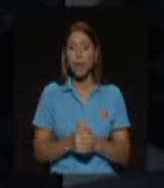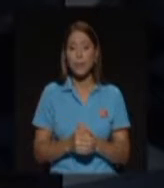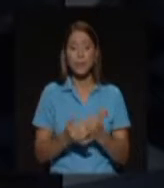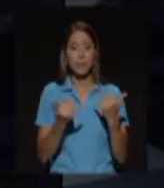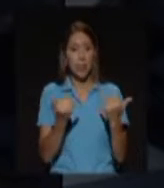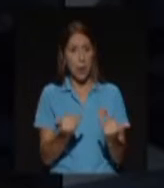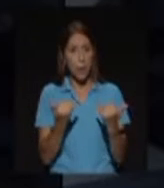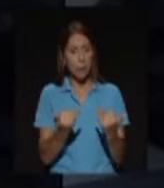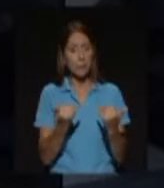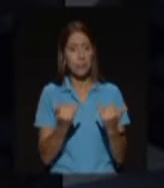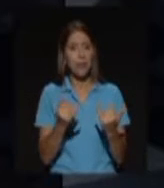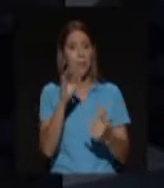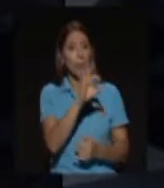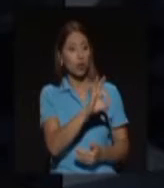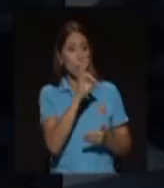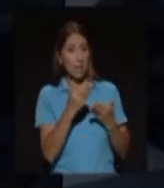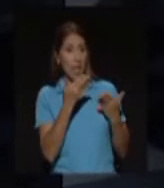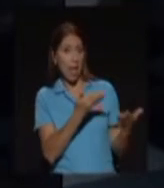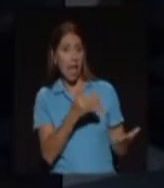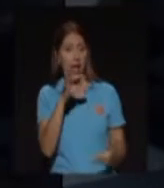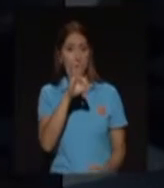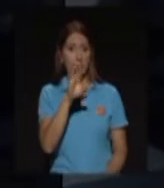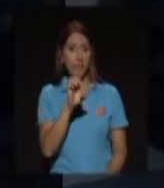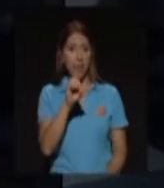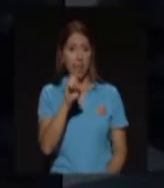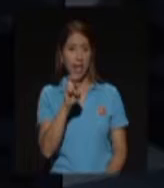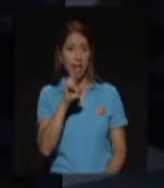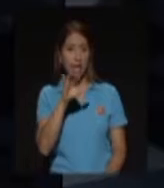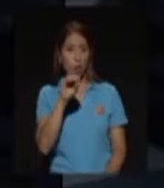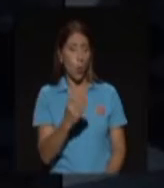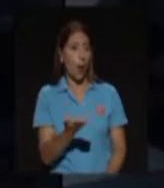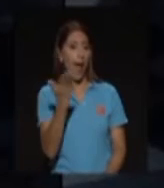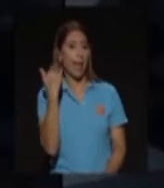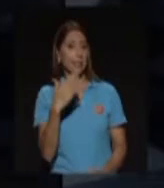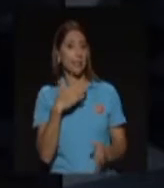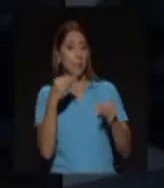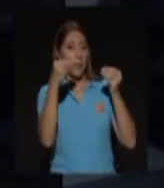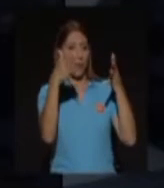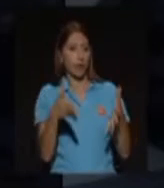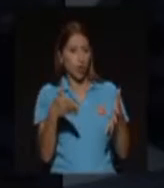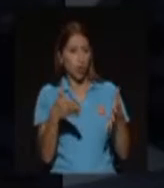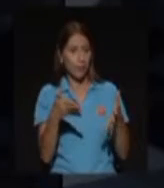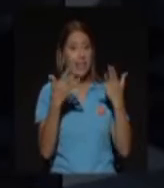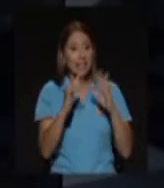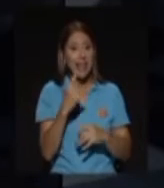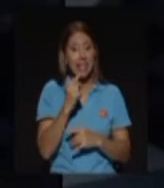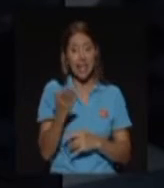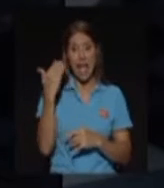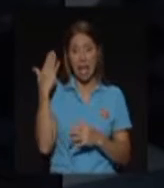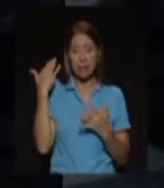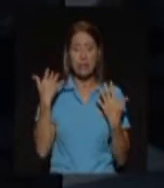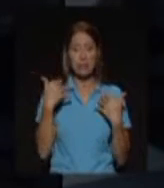Vamos a invitar a don Federico, quien fue mi profesor, quien fue, ya dije algunas otras cosas